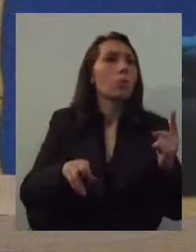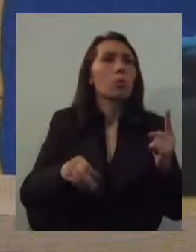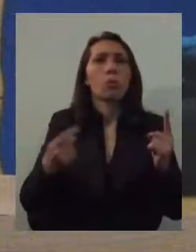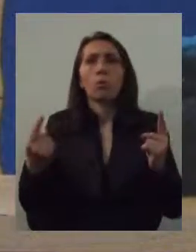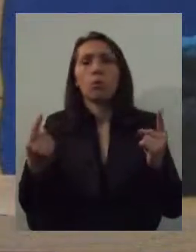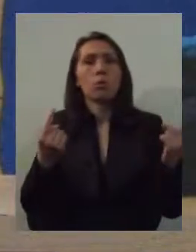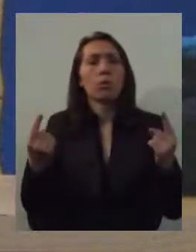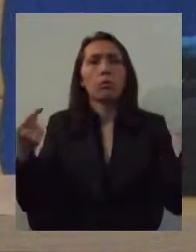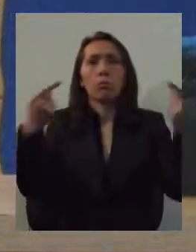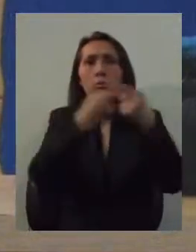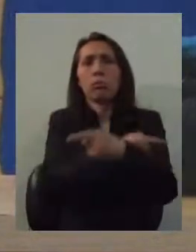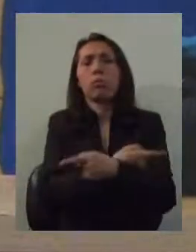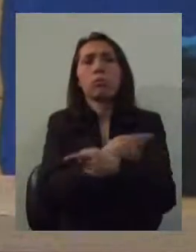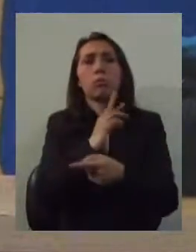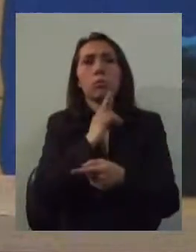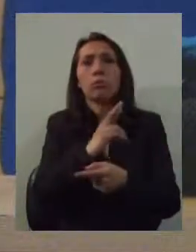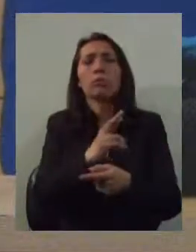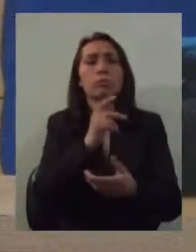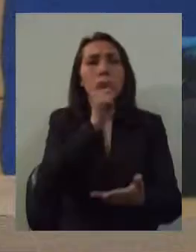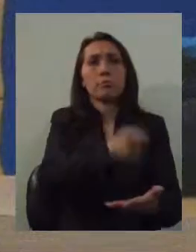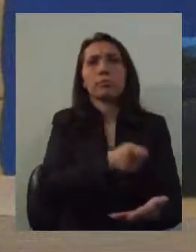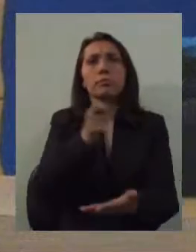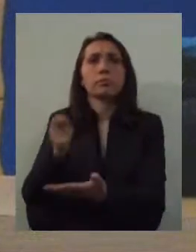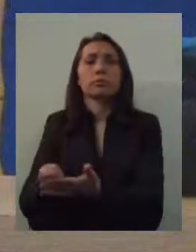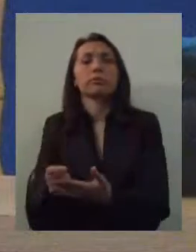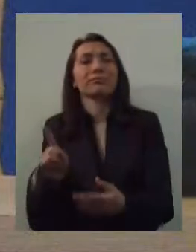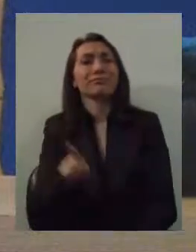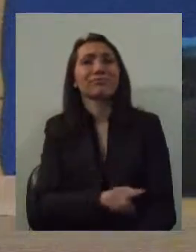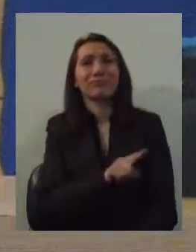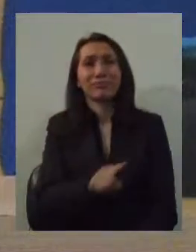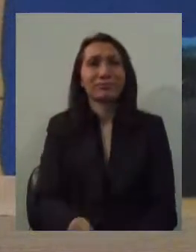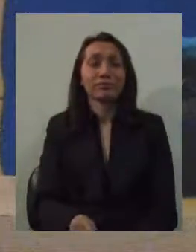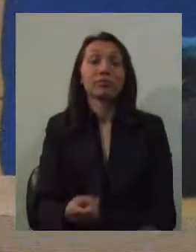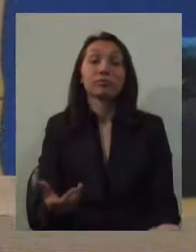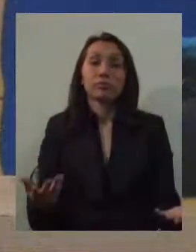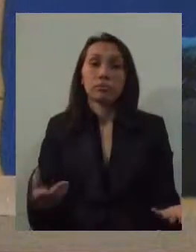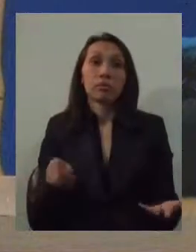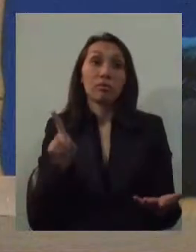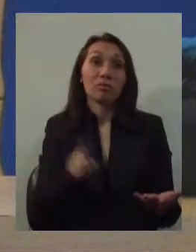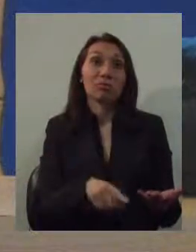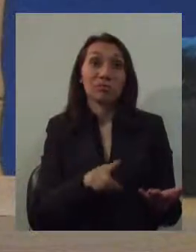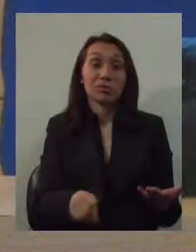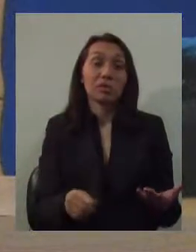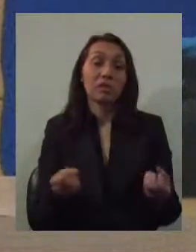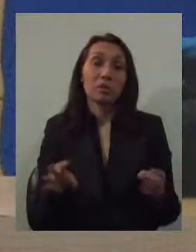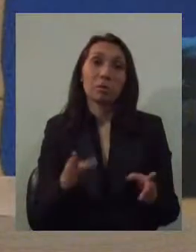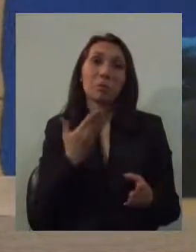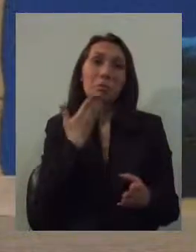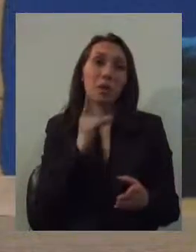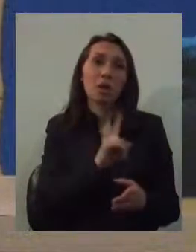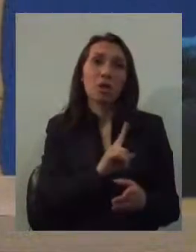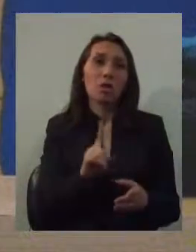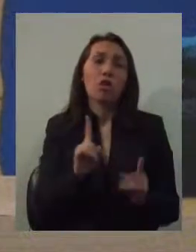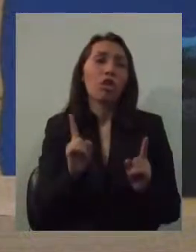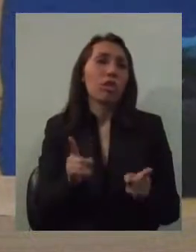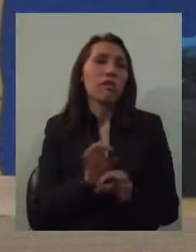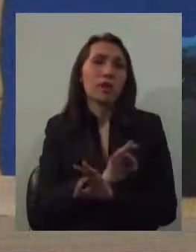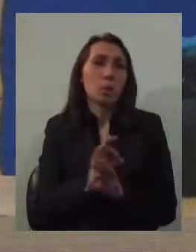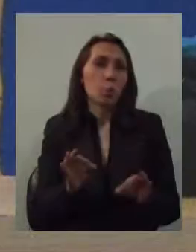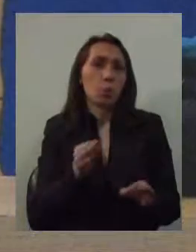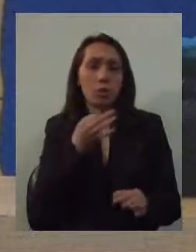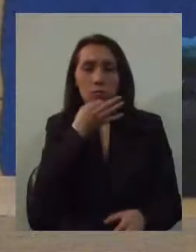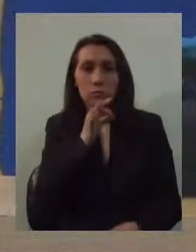sentencias contradictorias y van a dictarse sentencias inútiles. Y sentencias inútiles, más vale no, debieron ser dictadas